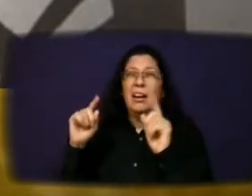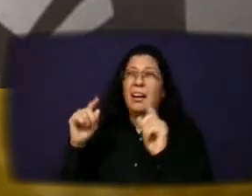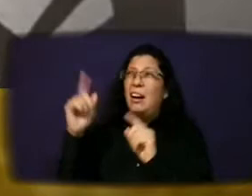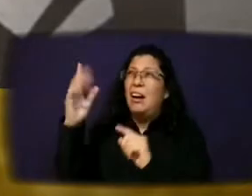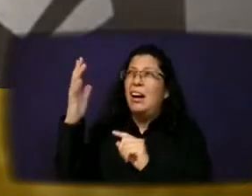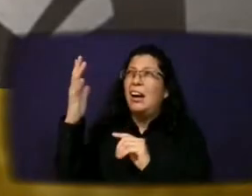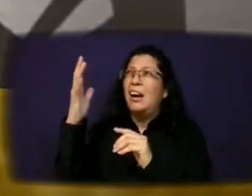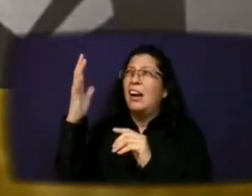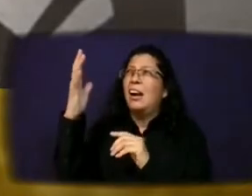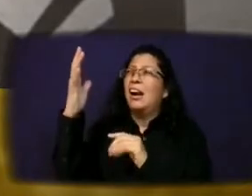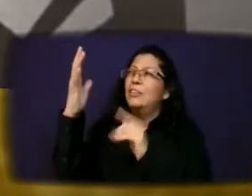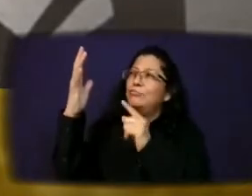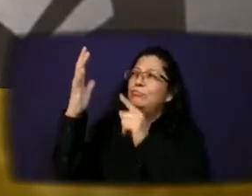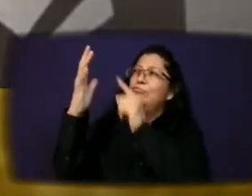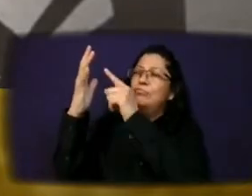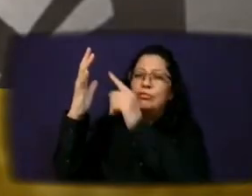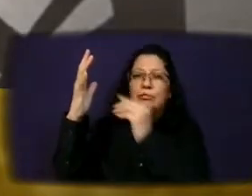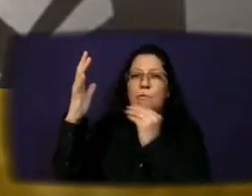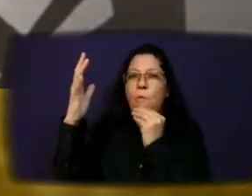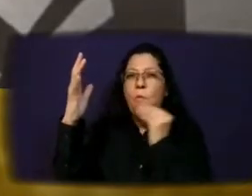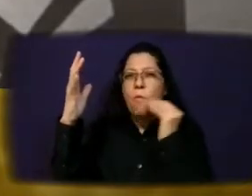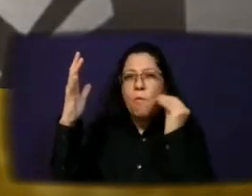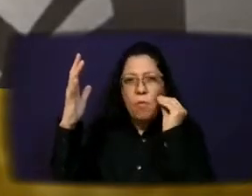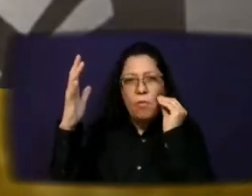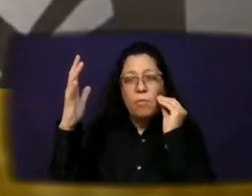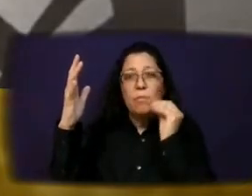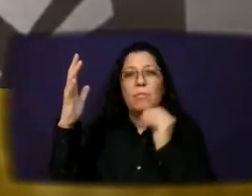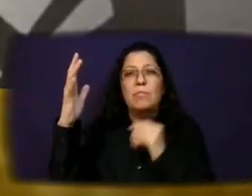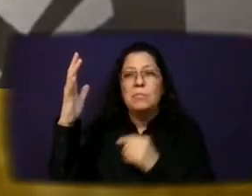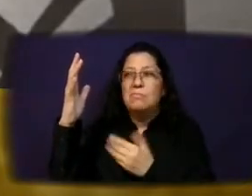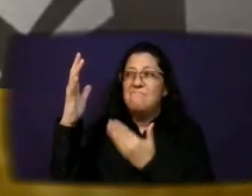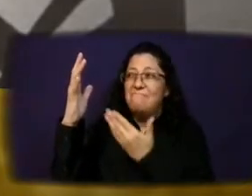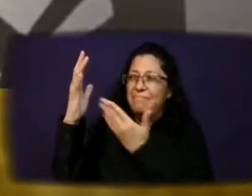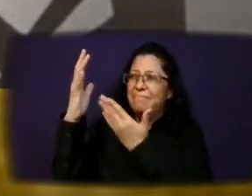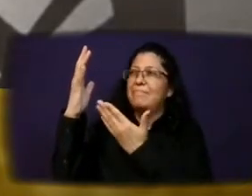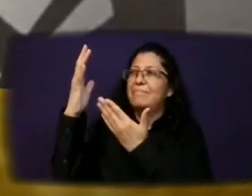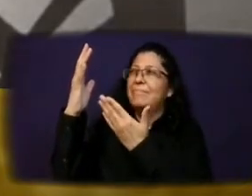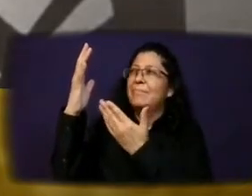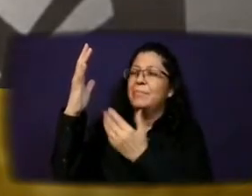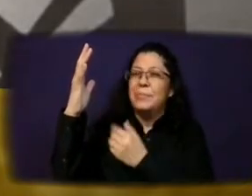los árboles dentro de un nogal.